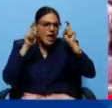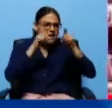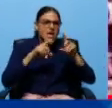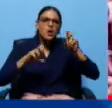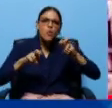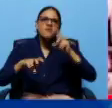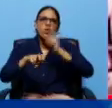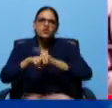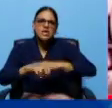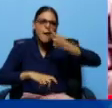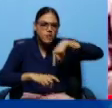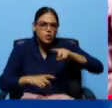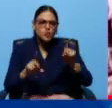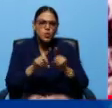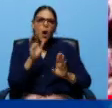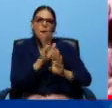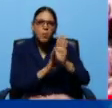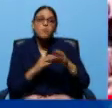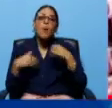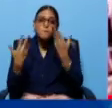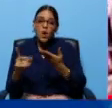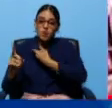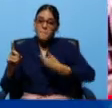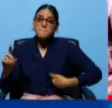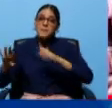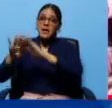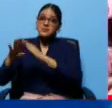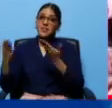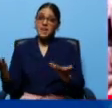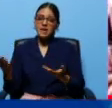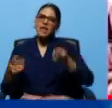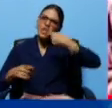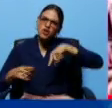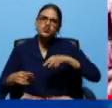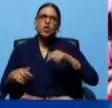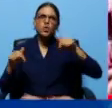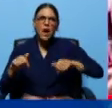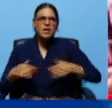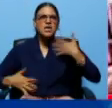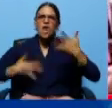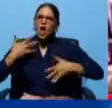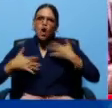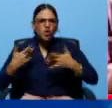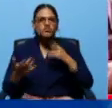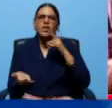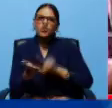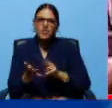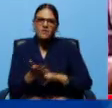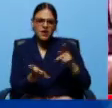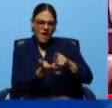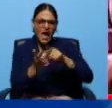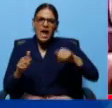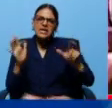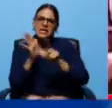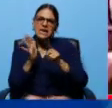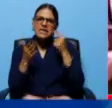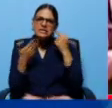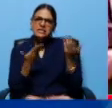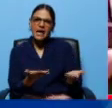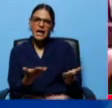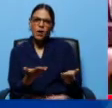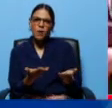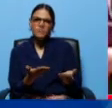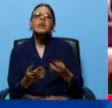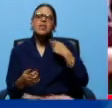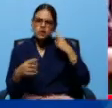a las nuevas épocas, a los nuevos momentos. Así que, bueno, mi comandante en jefe, estamos muy contentos de venir aquí a este liceo.